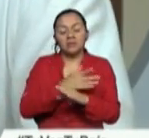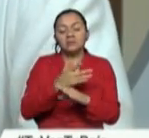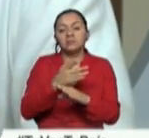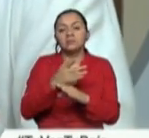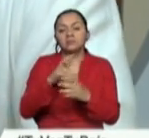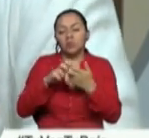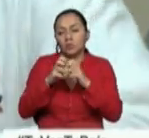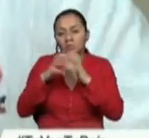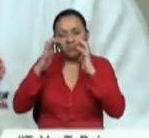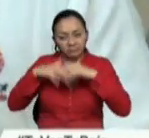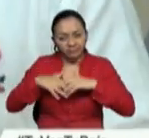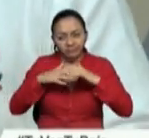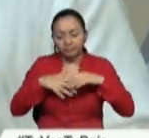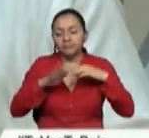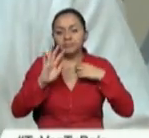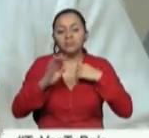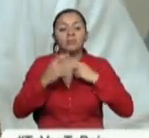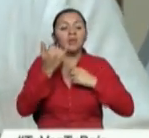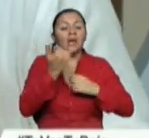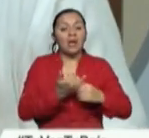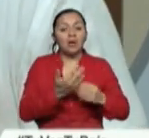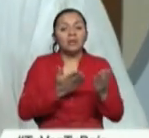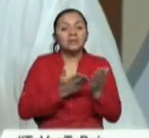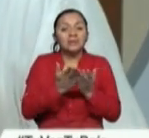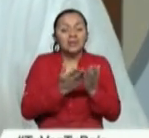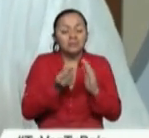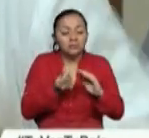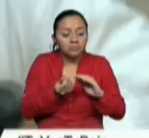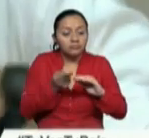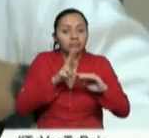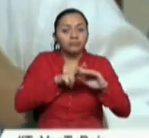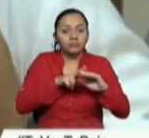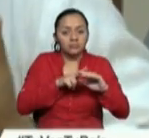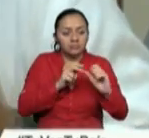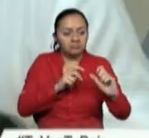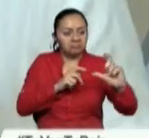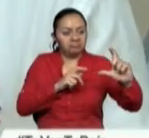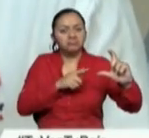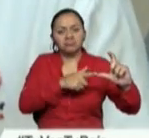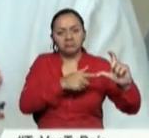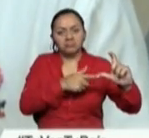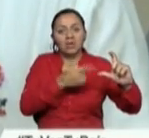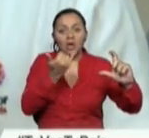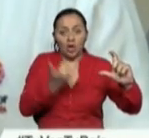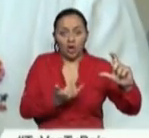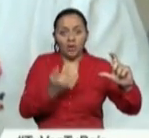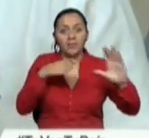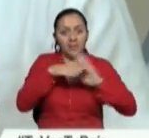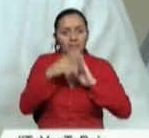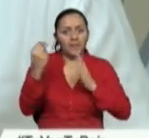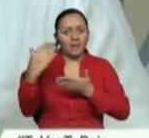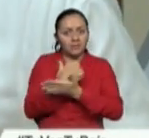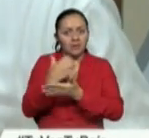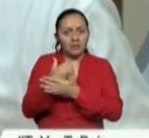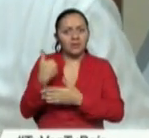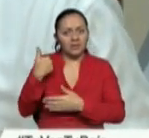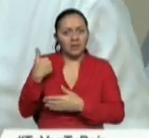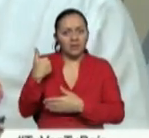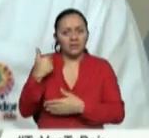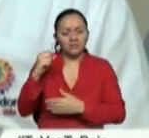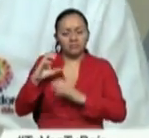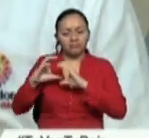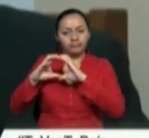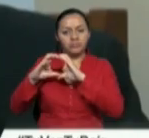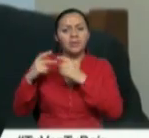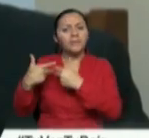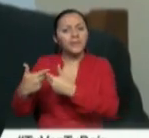estado de cuenta de los servicios qué pasó se ha superado lo más duro ahora nadan en liquide los bancos pero no prestan no se preocupan